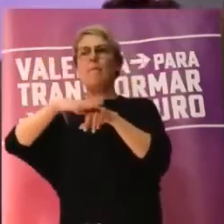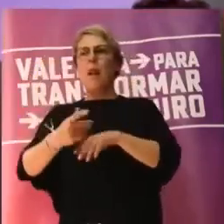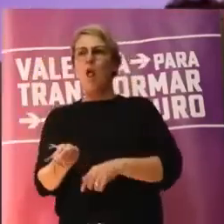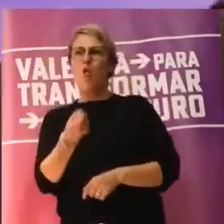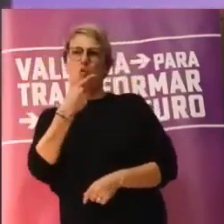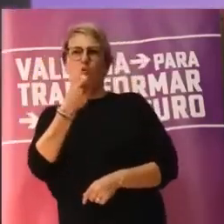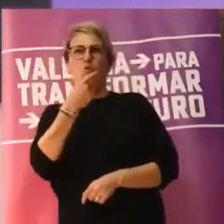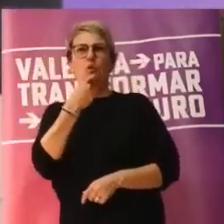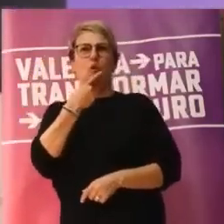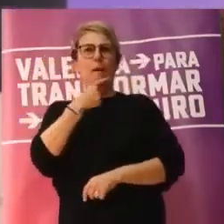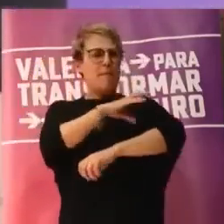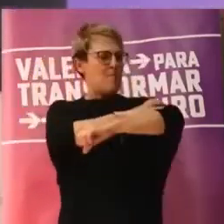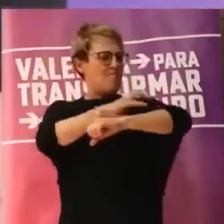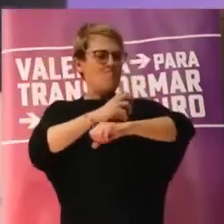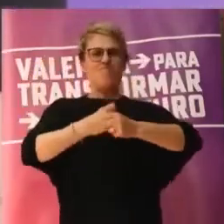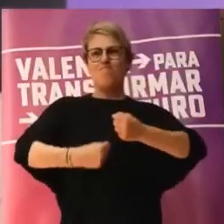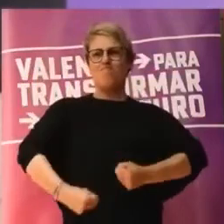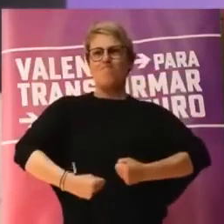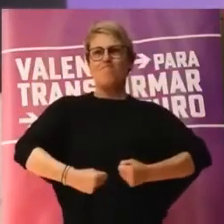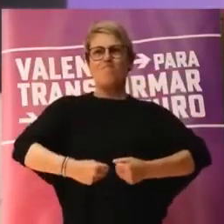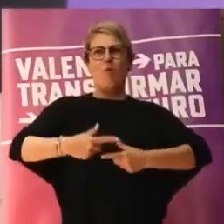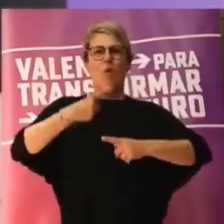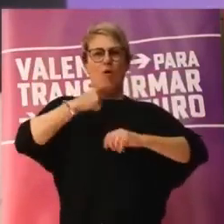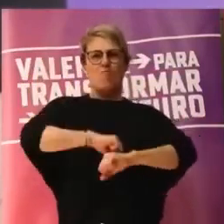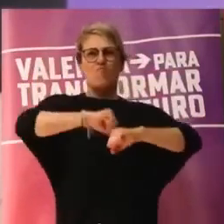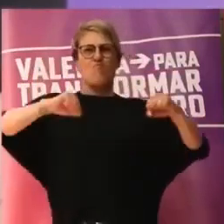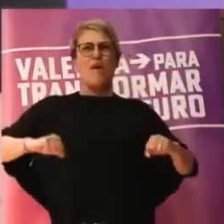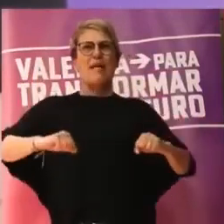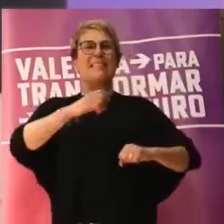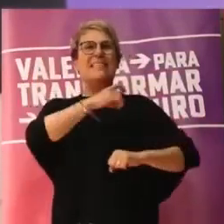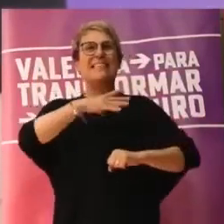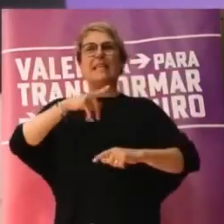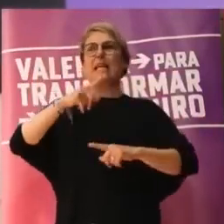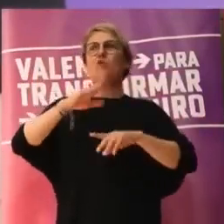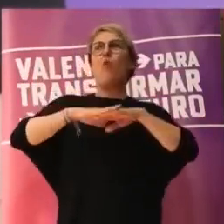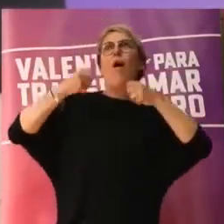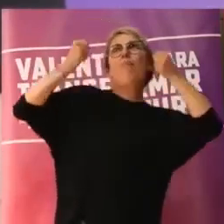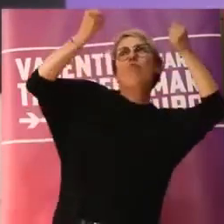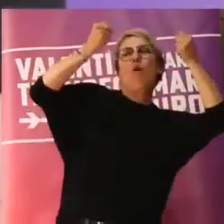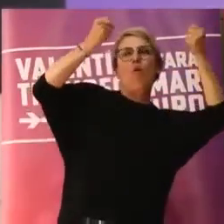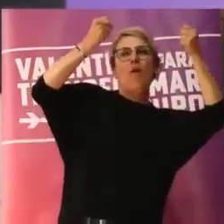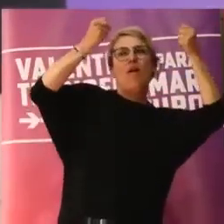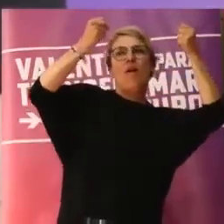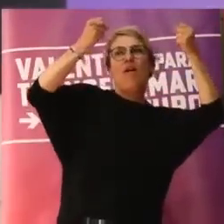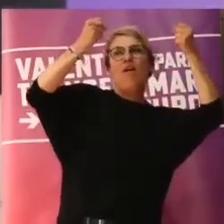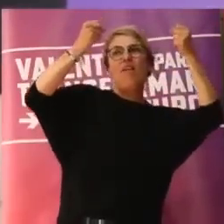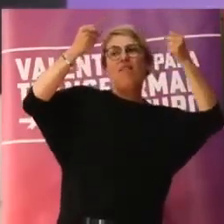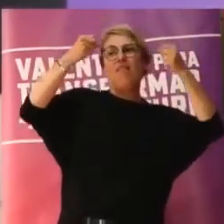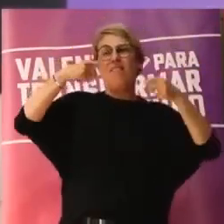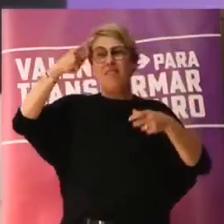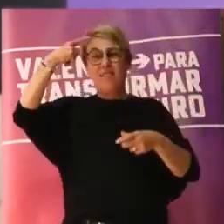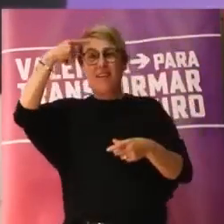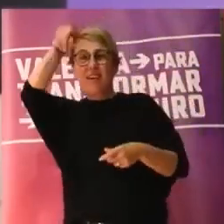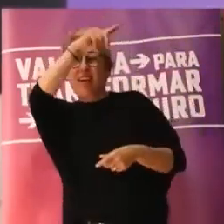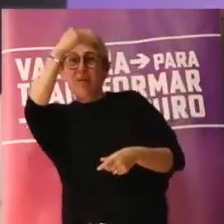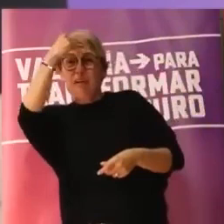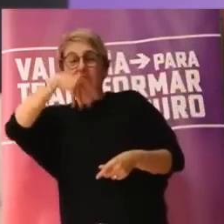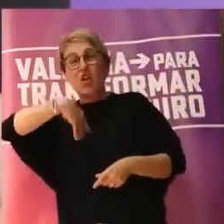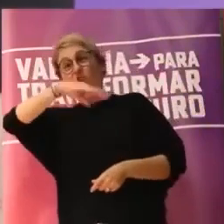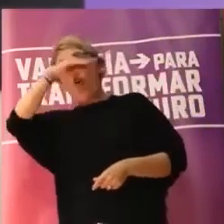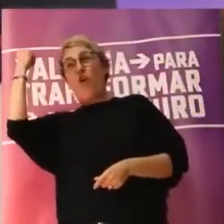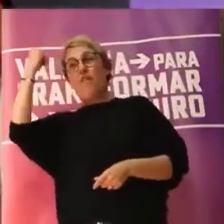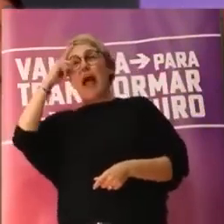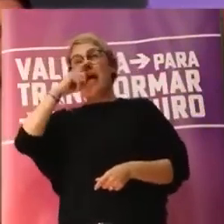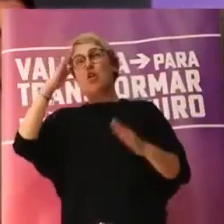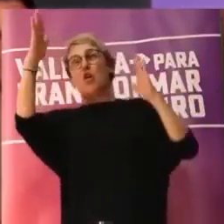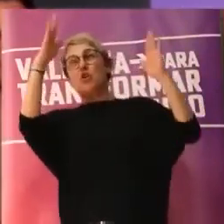para que les crezcan los músculos, a machacar a los sindicalistas cuando estén haciendo huelga? ¿Se creen que no tenemos memoria de lo que ocurrió en Europa en los años 20